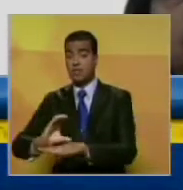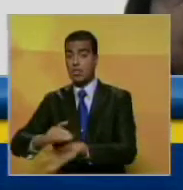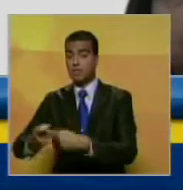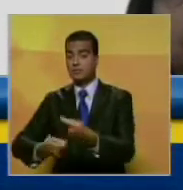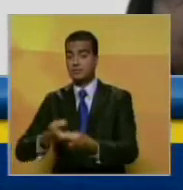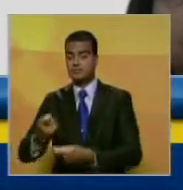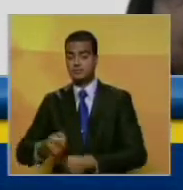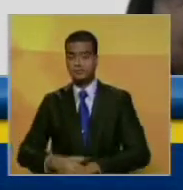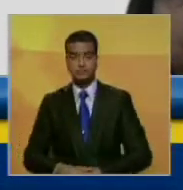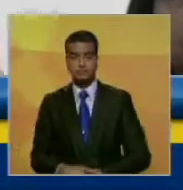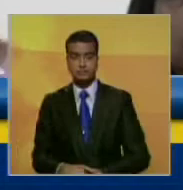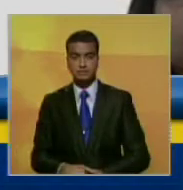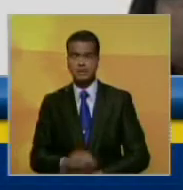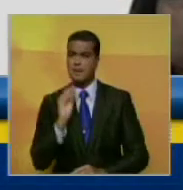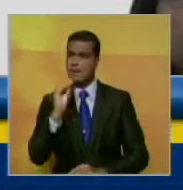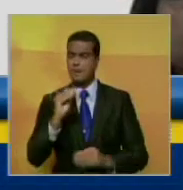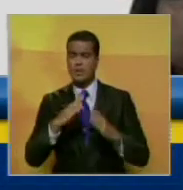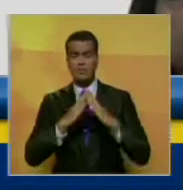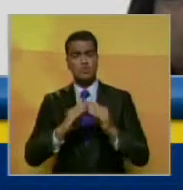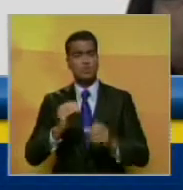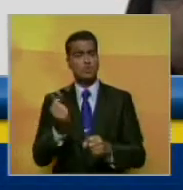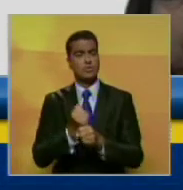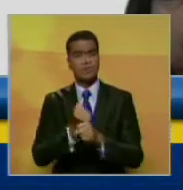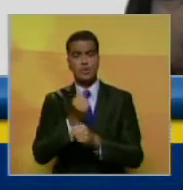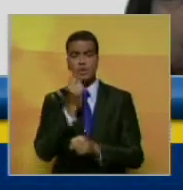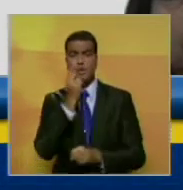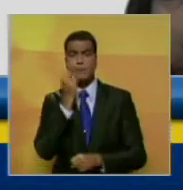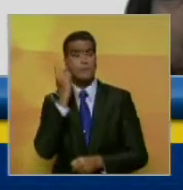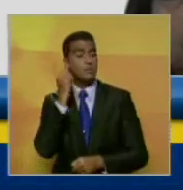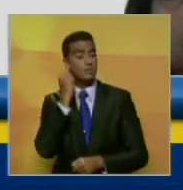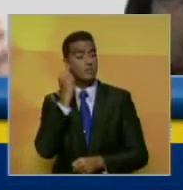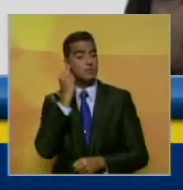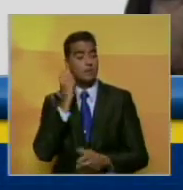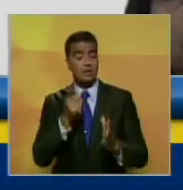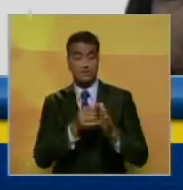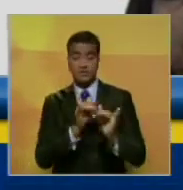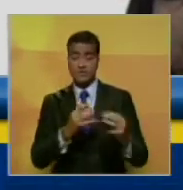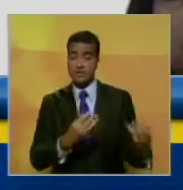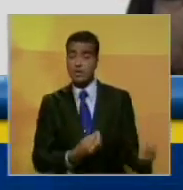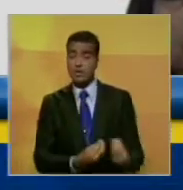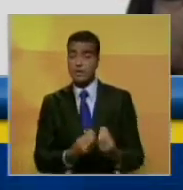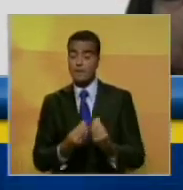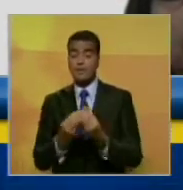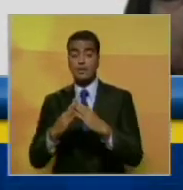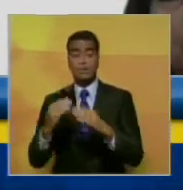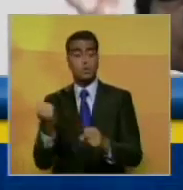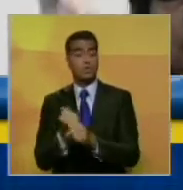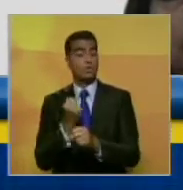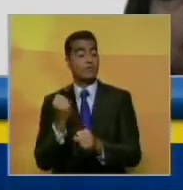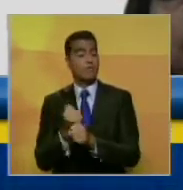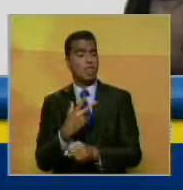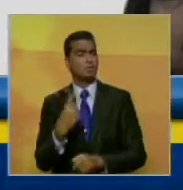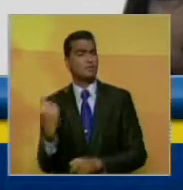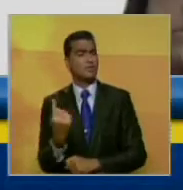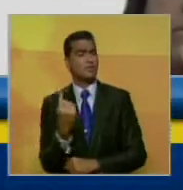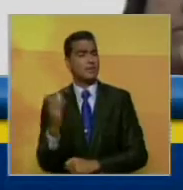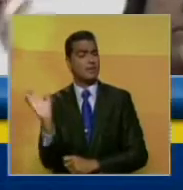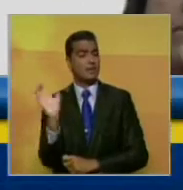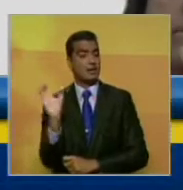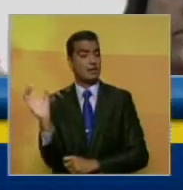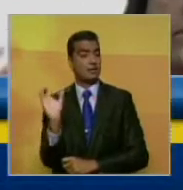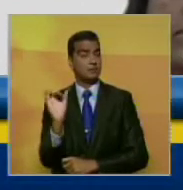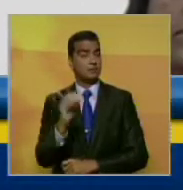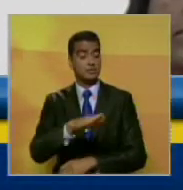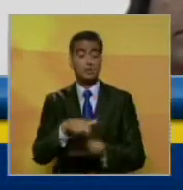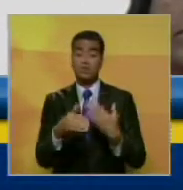los trabajadores y a toda la sociedad civil a fin de que acompañen a los trabajadores no solamente en Caracas y en